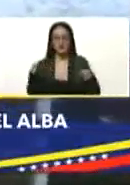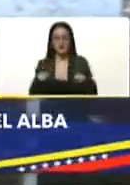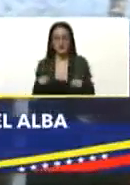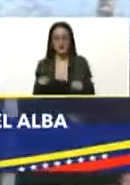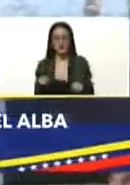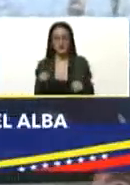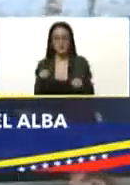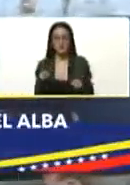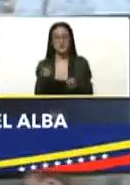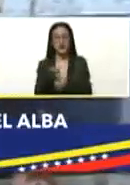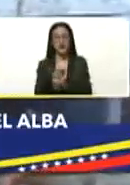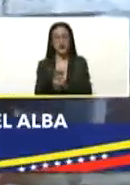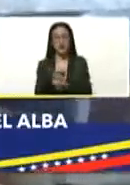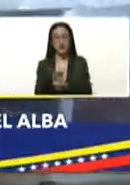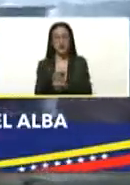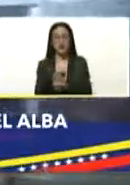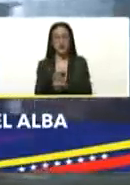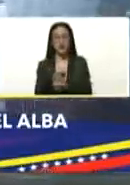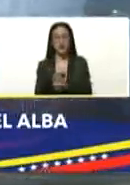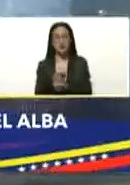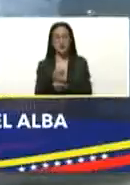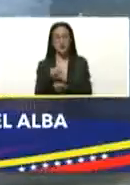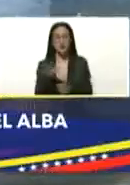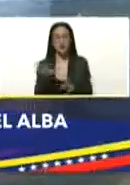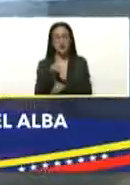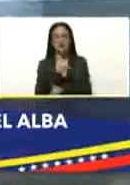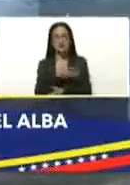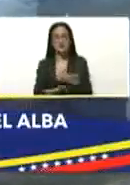de agosto, tenemos nosotros